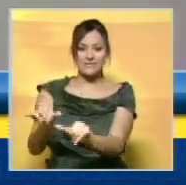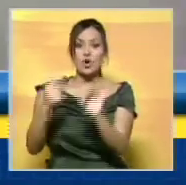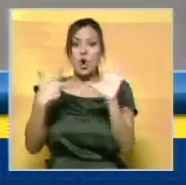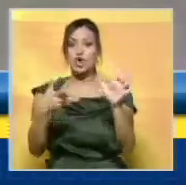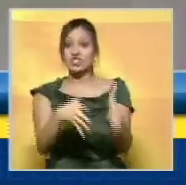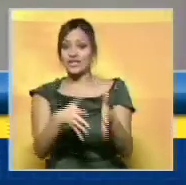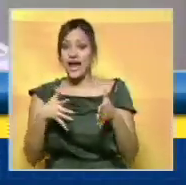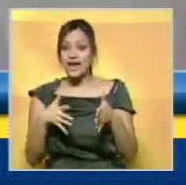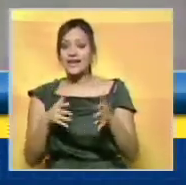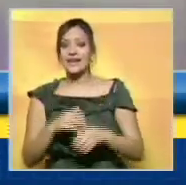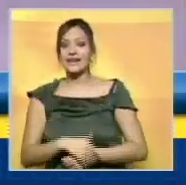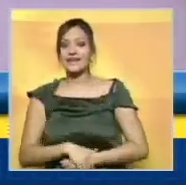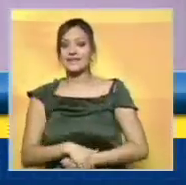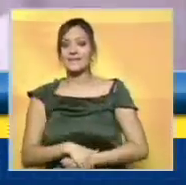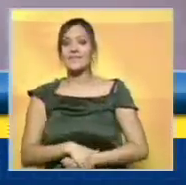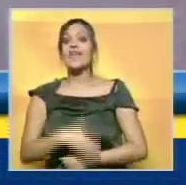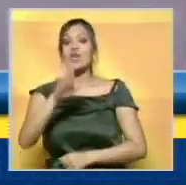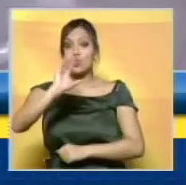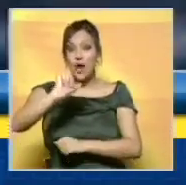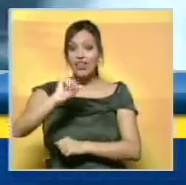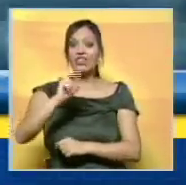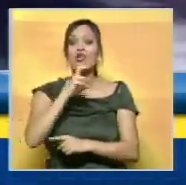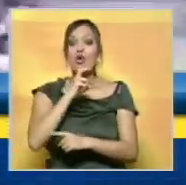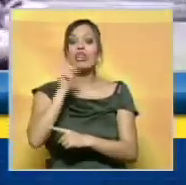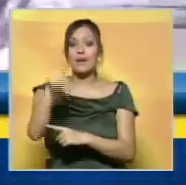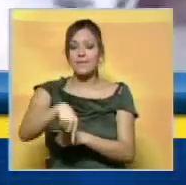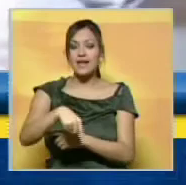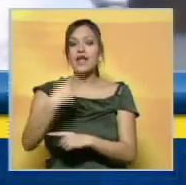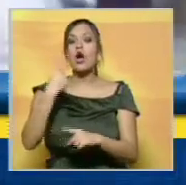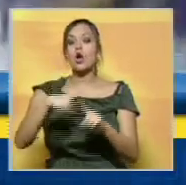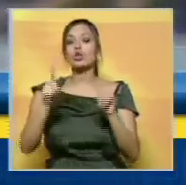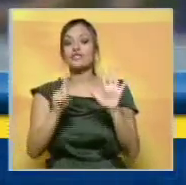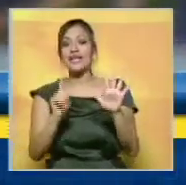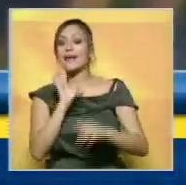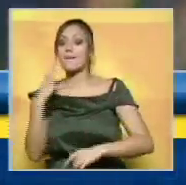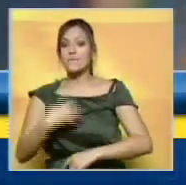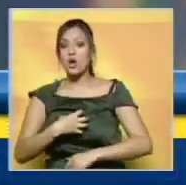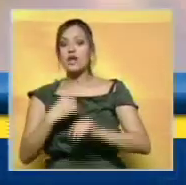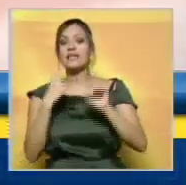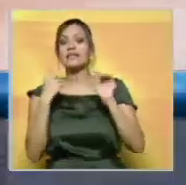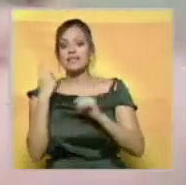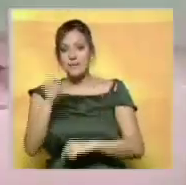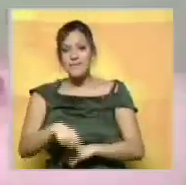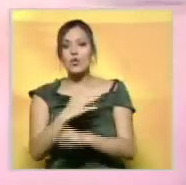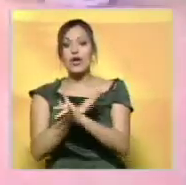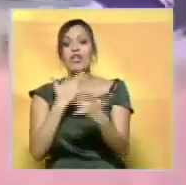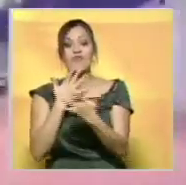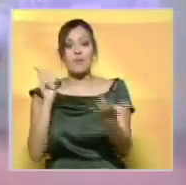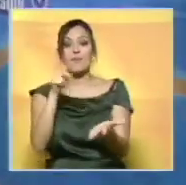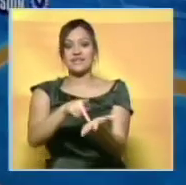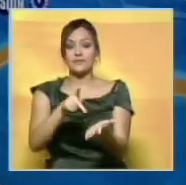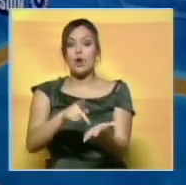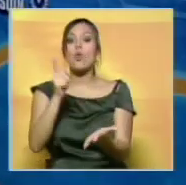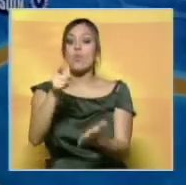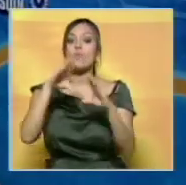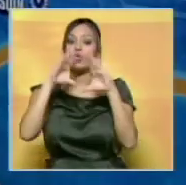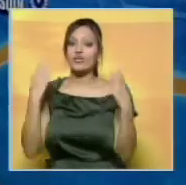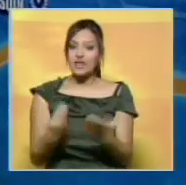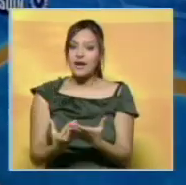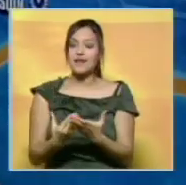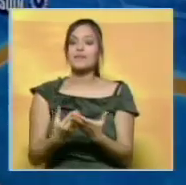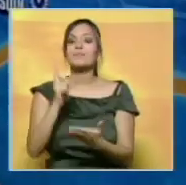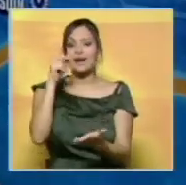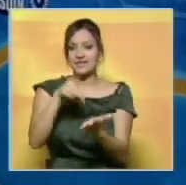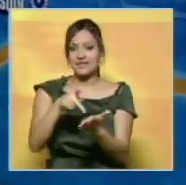8 de sus 11 guantes de oro. También logró 6 títulos de división, disputó 3 Juegos de Estrellas y una Serie Mundial. Amigos, en minutos volveremos con